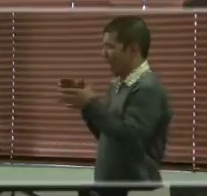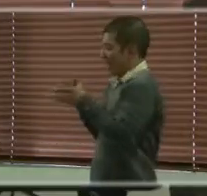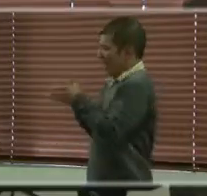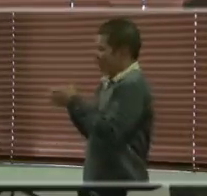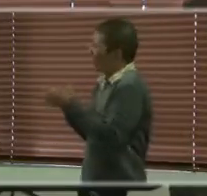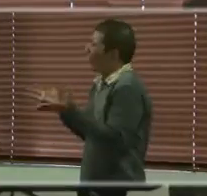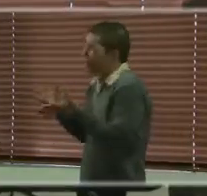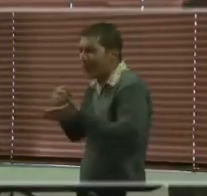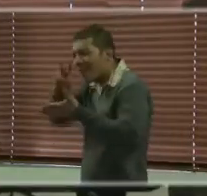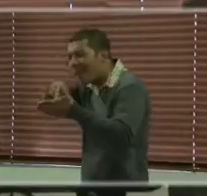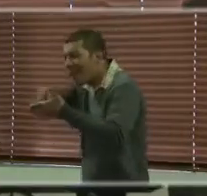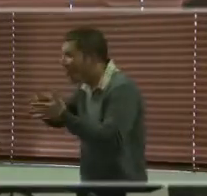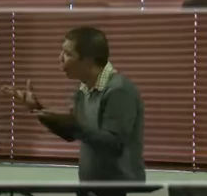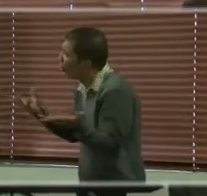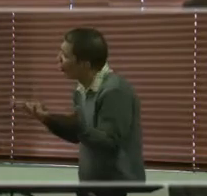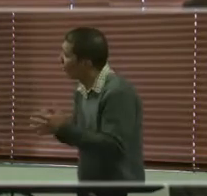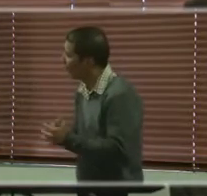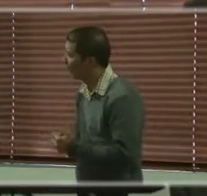en la página